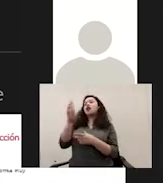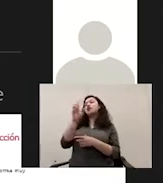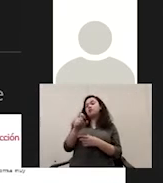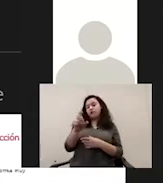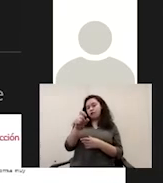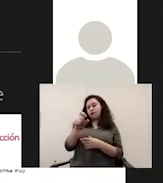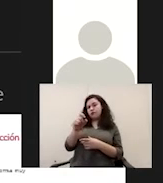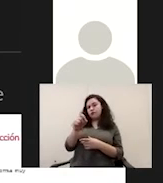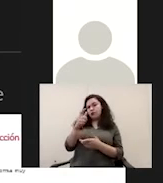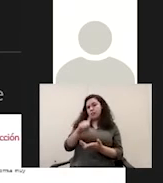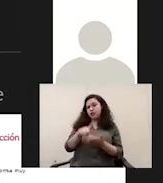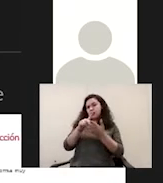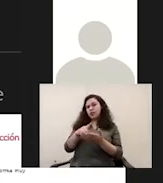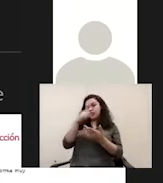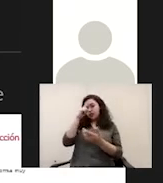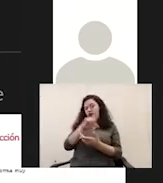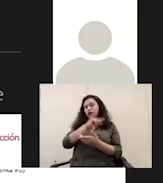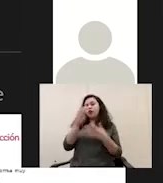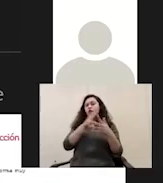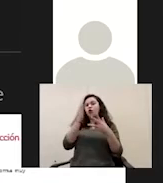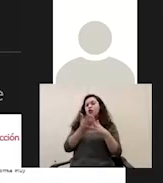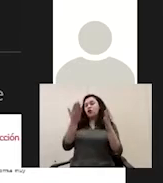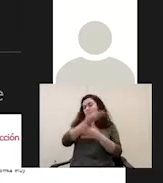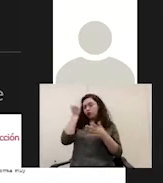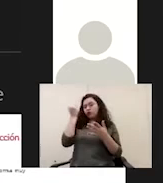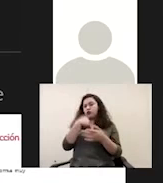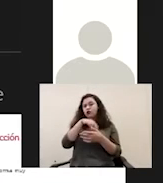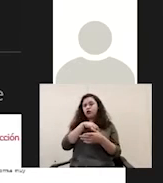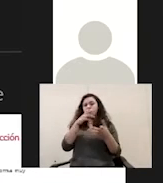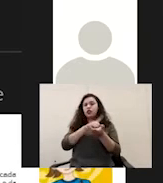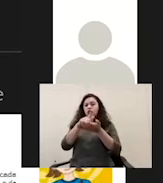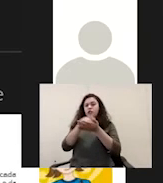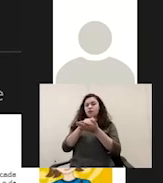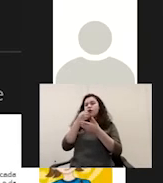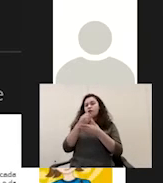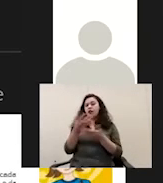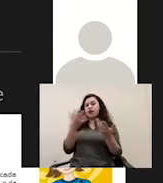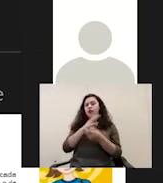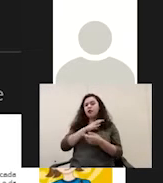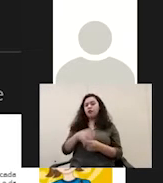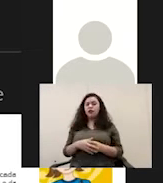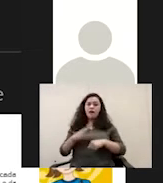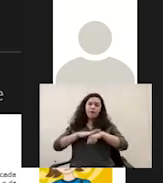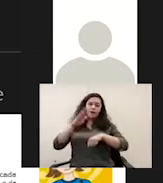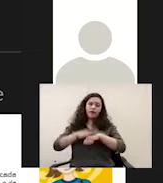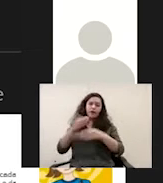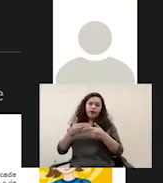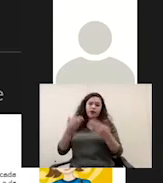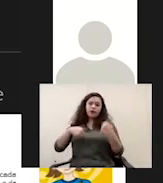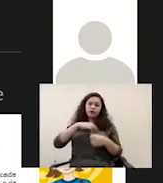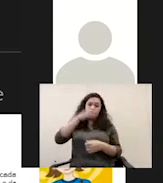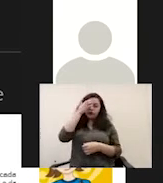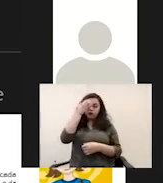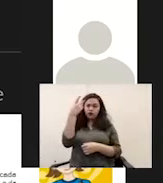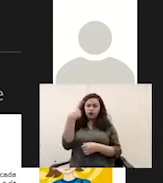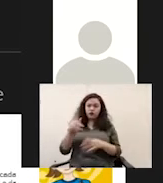un tinaco, para poder hacer una desinfección correcta. Sobre todo porque ahorita pues no conocemos cuál es la